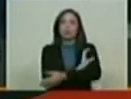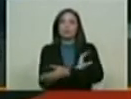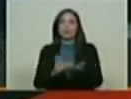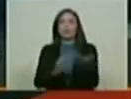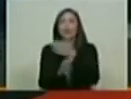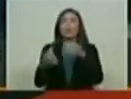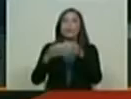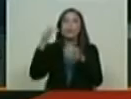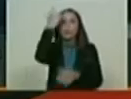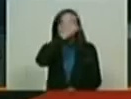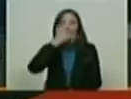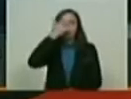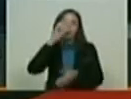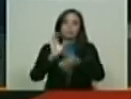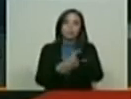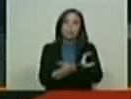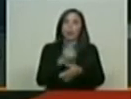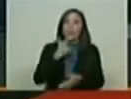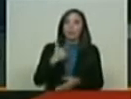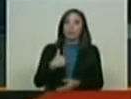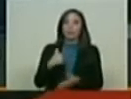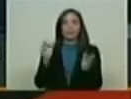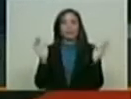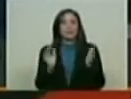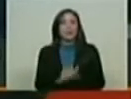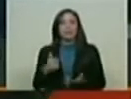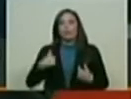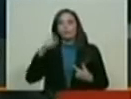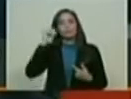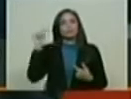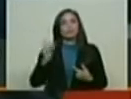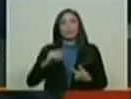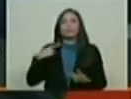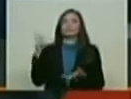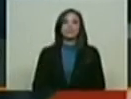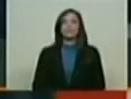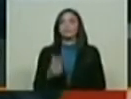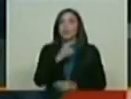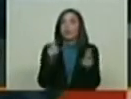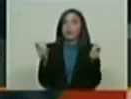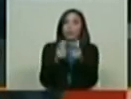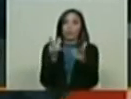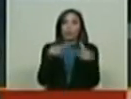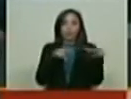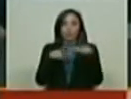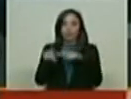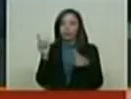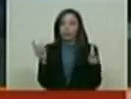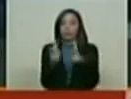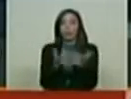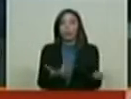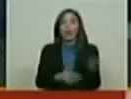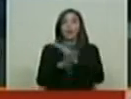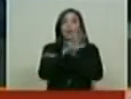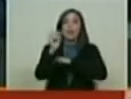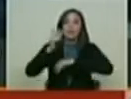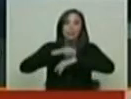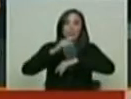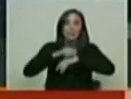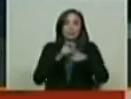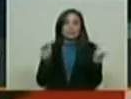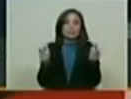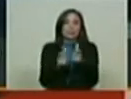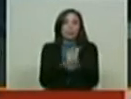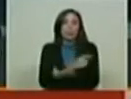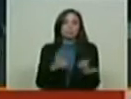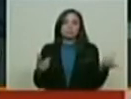joven. Y yo le dije, si hubiera sabido, hubiera ido al concierto. De 40 minutos, muy